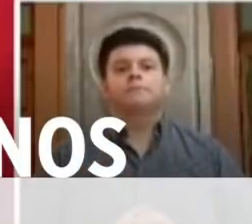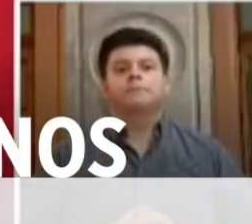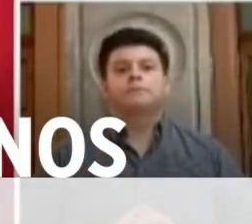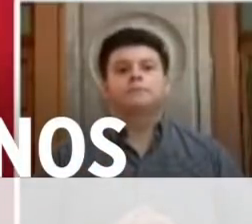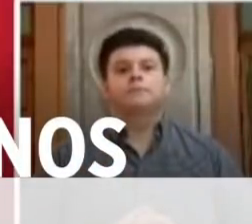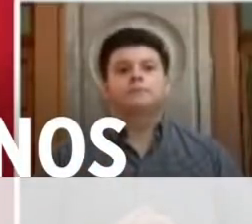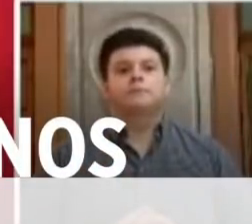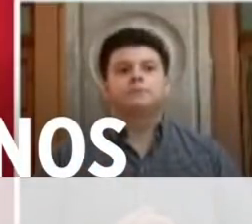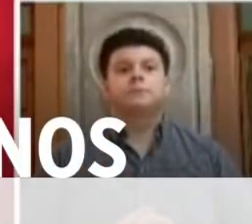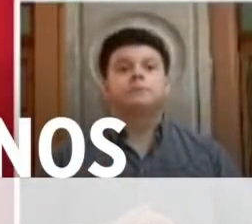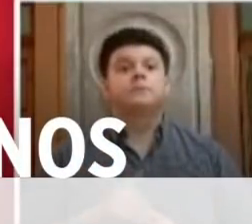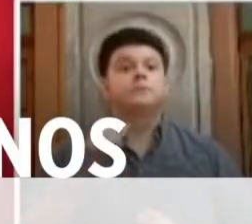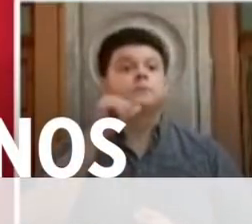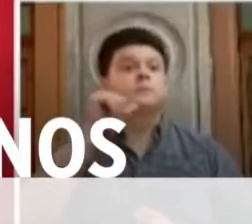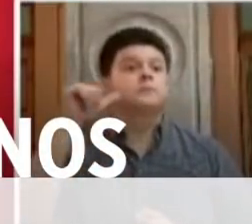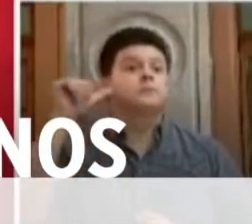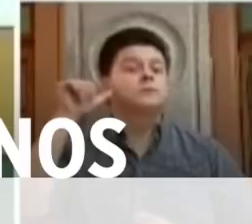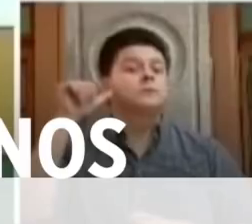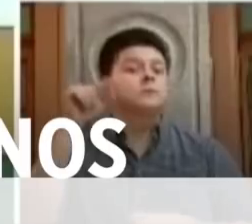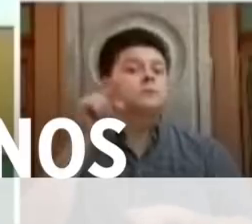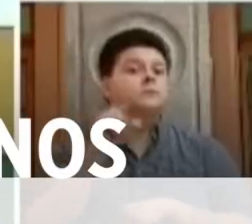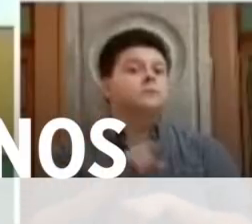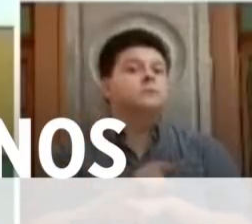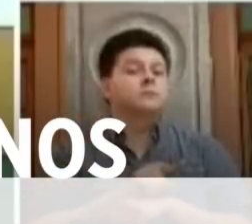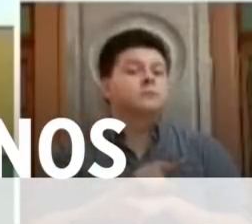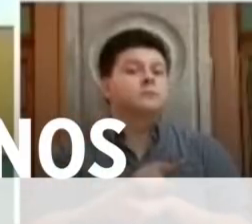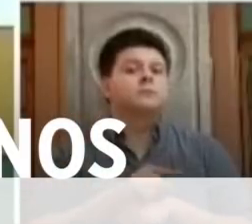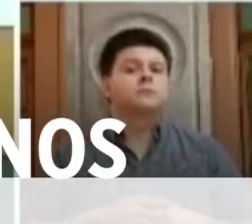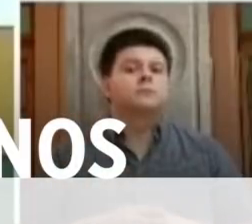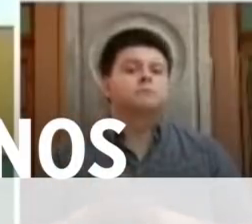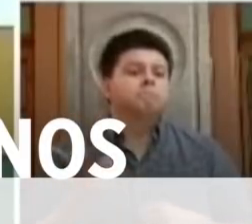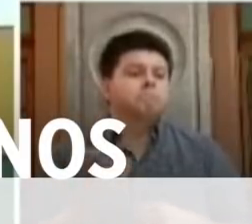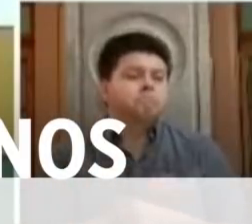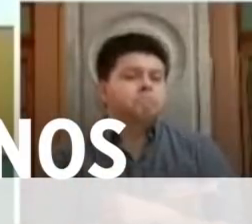Resulta que el día de ayer,